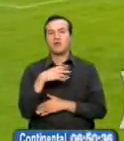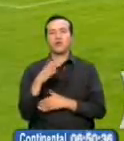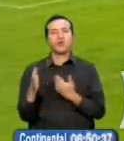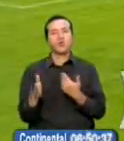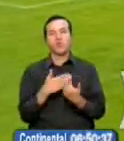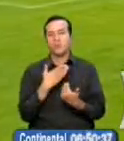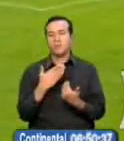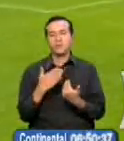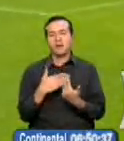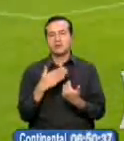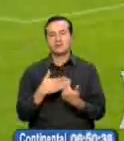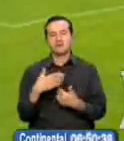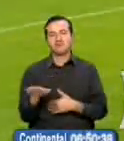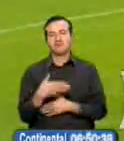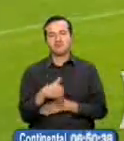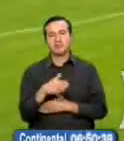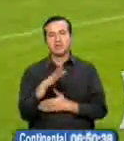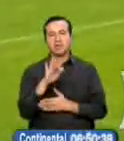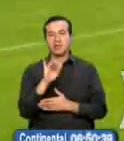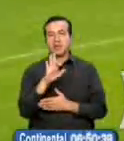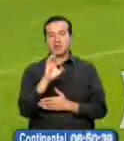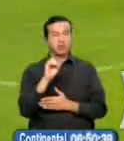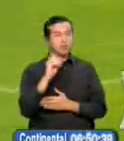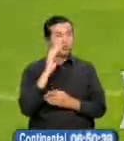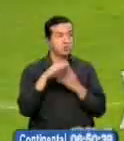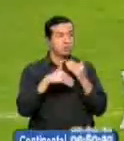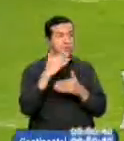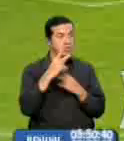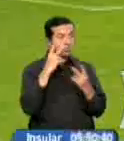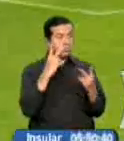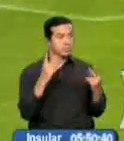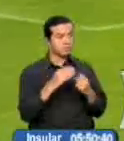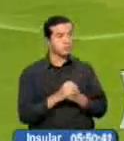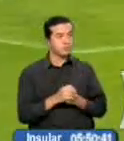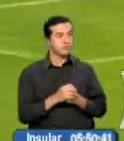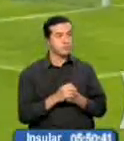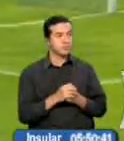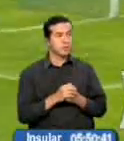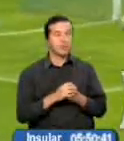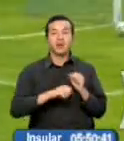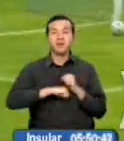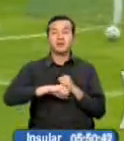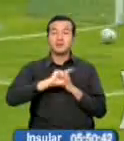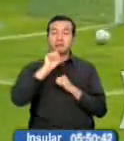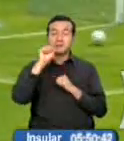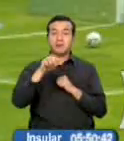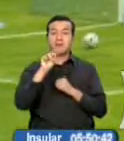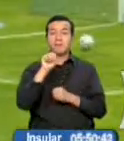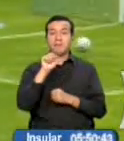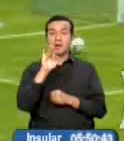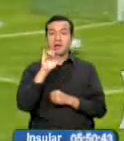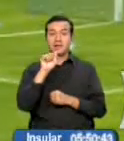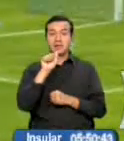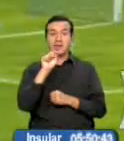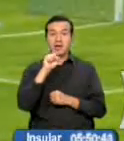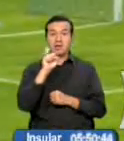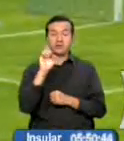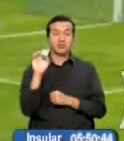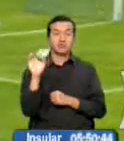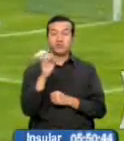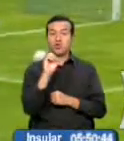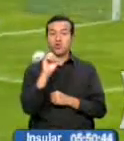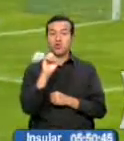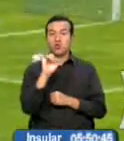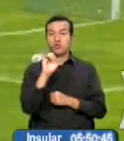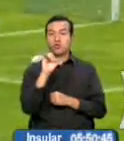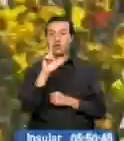plantel de Barcelona. Veíamos ese remate de Tito Valencia y posteriormente este tiro libre. Matías Oyola lo observa solo a Washington